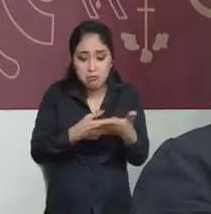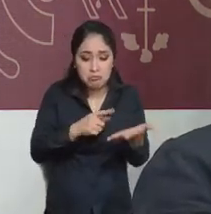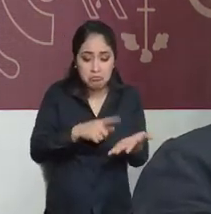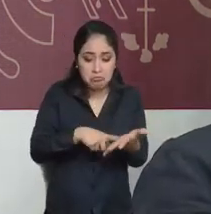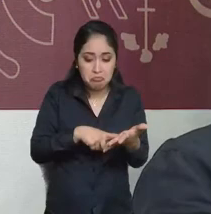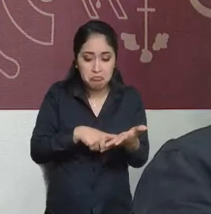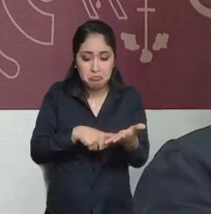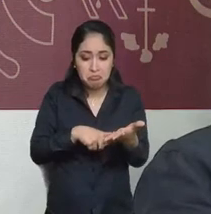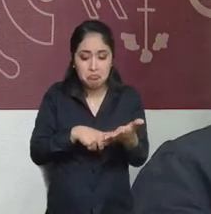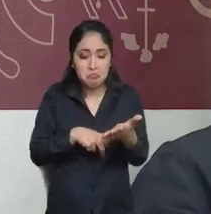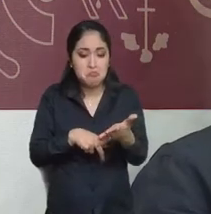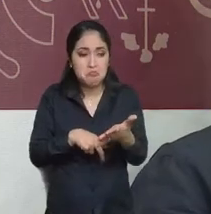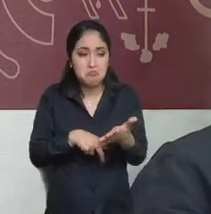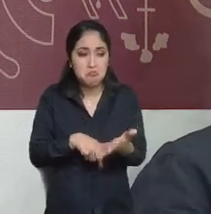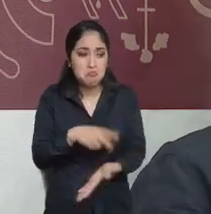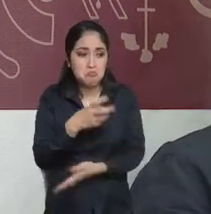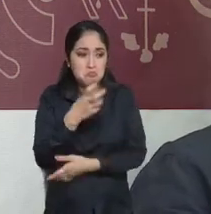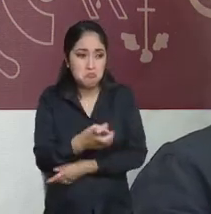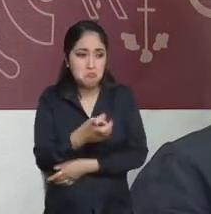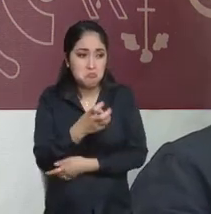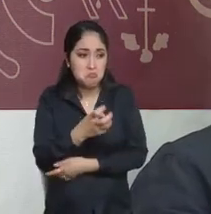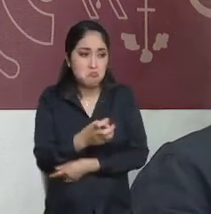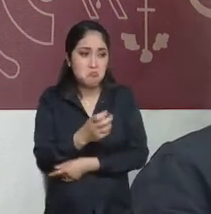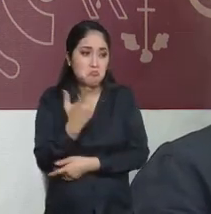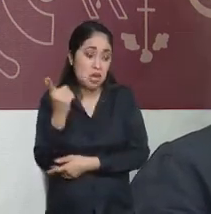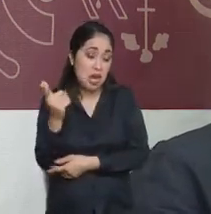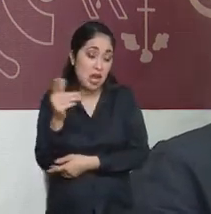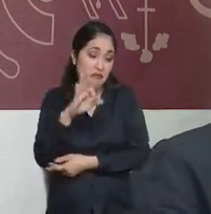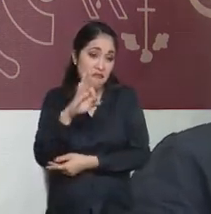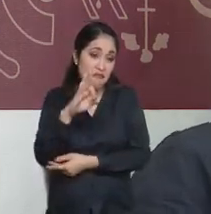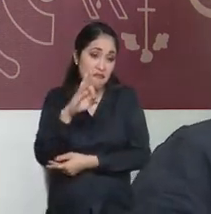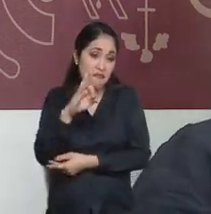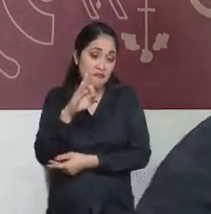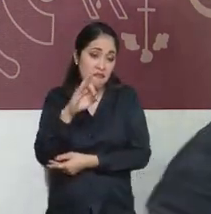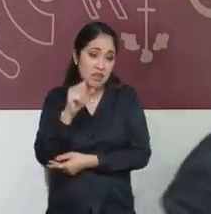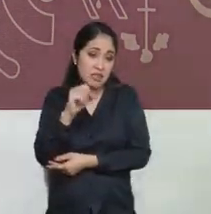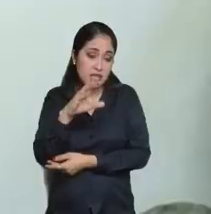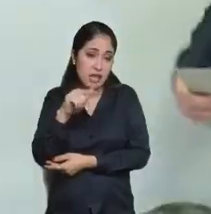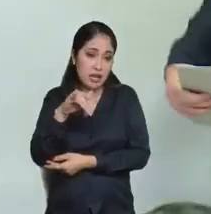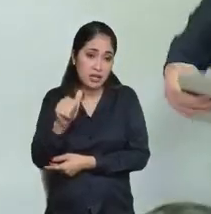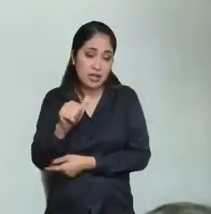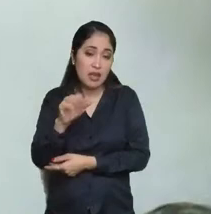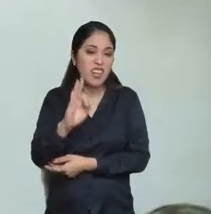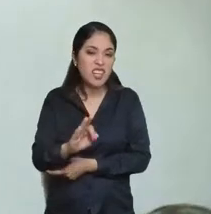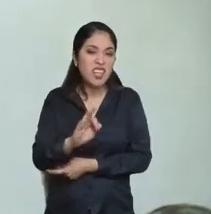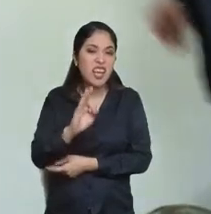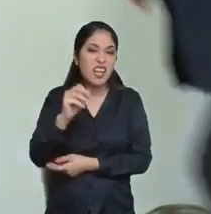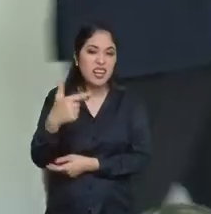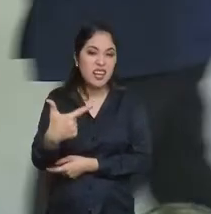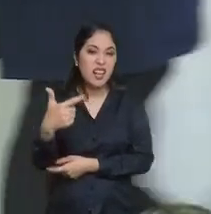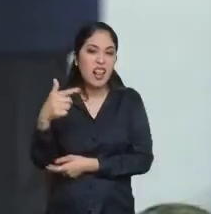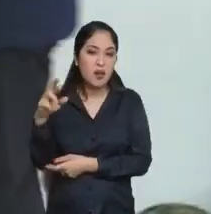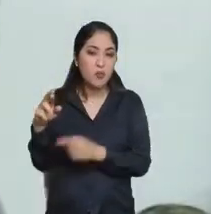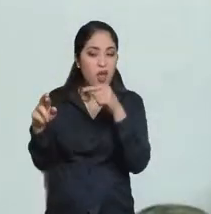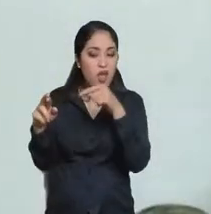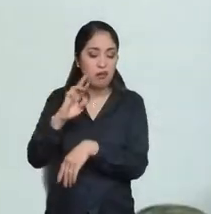pero eso hay que verlo en la Fiscalía General de la República. A ver, ¿cómo está eso de los amparos?